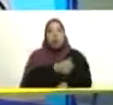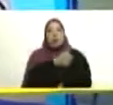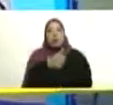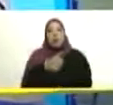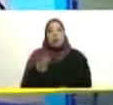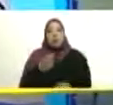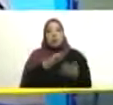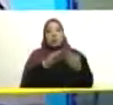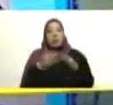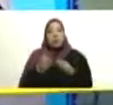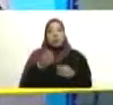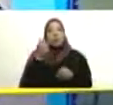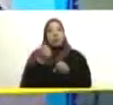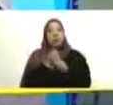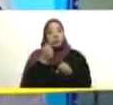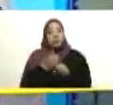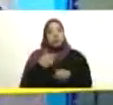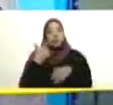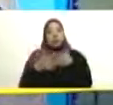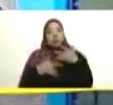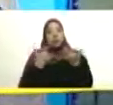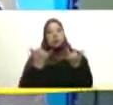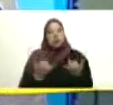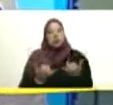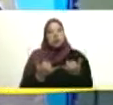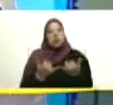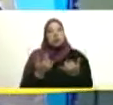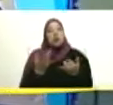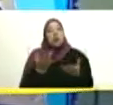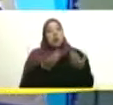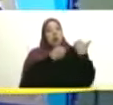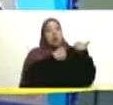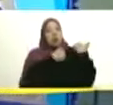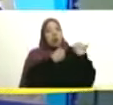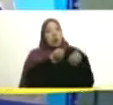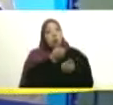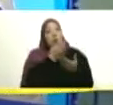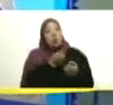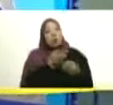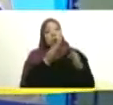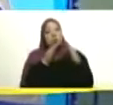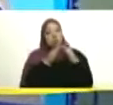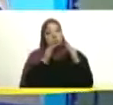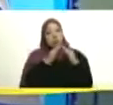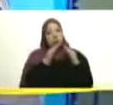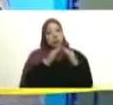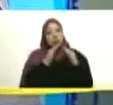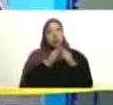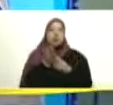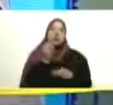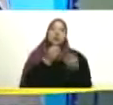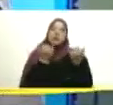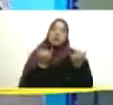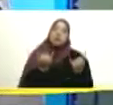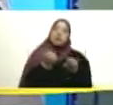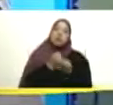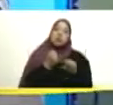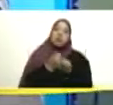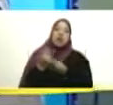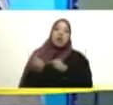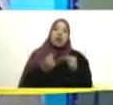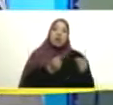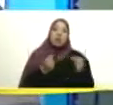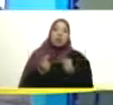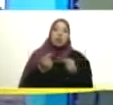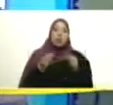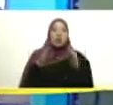de la Comisión de Gestión, que se viene con cada representante del Consejo Comunal de Hábitat y Vivienda y sesiona para discutir el asunto